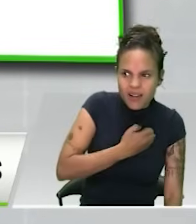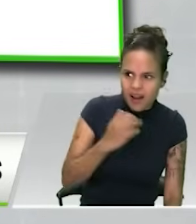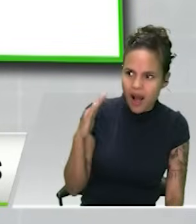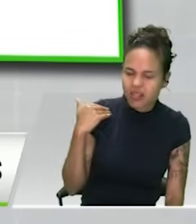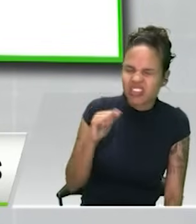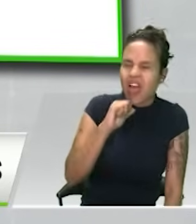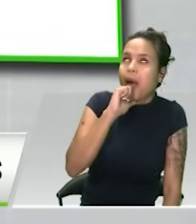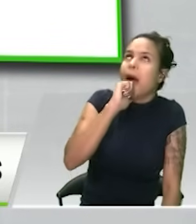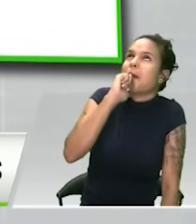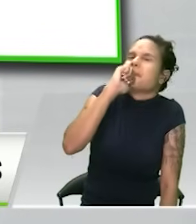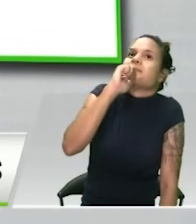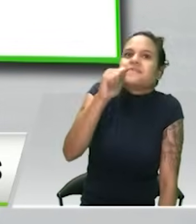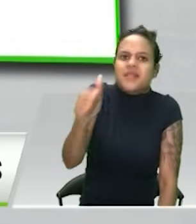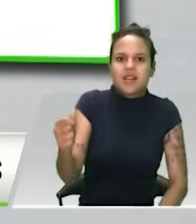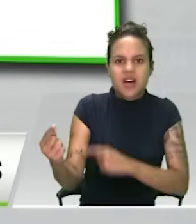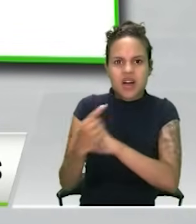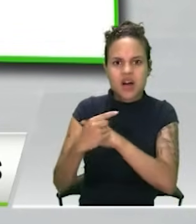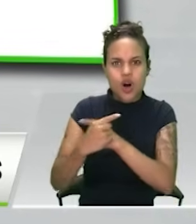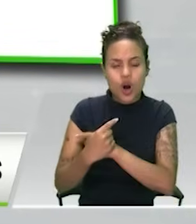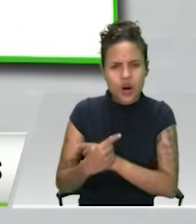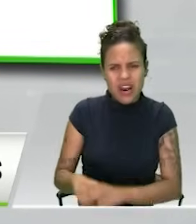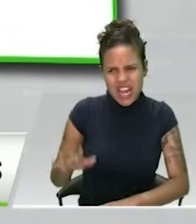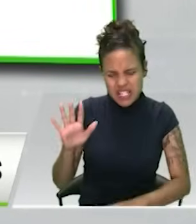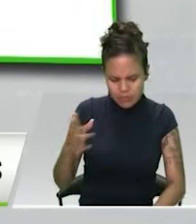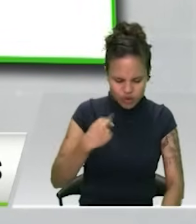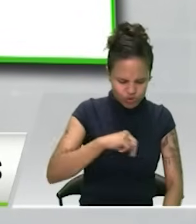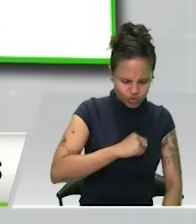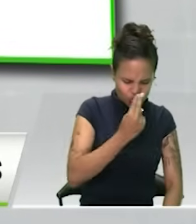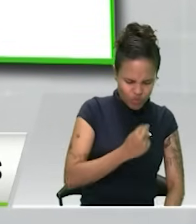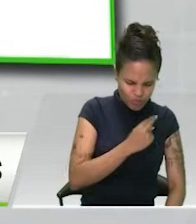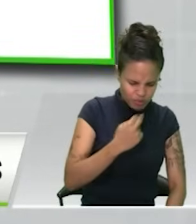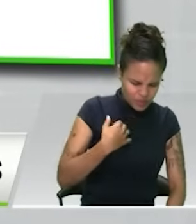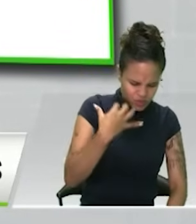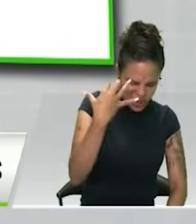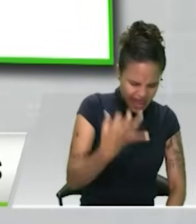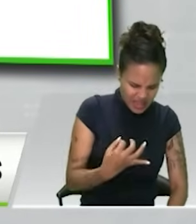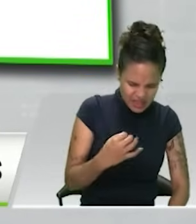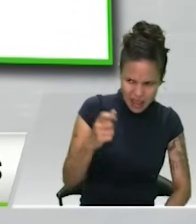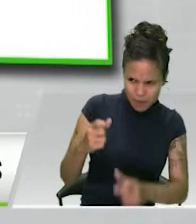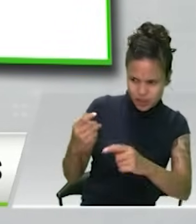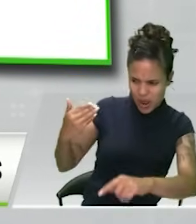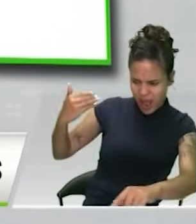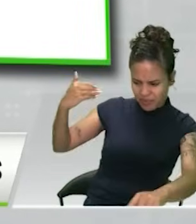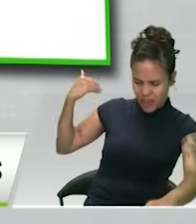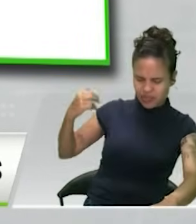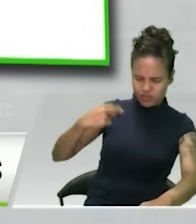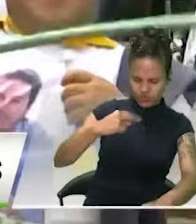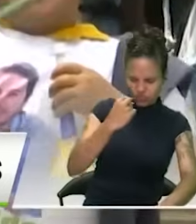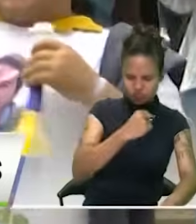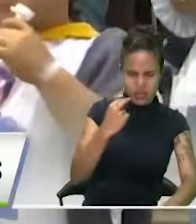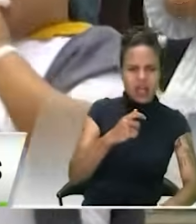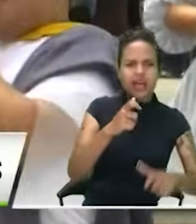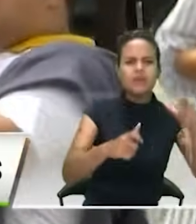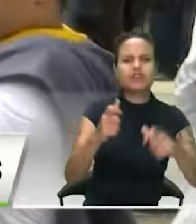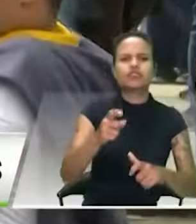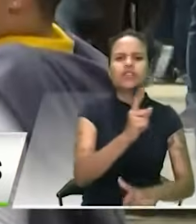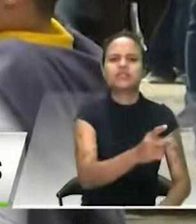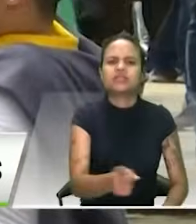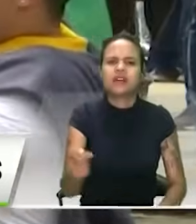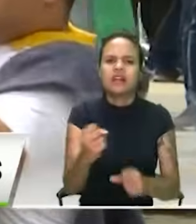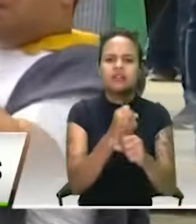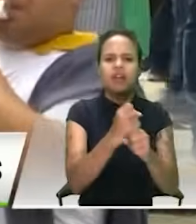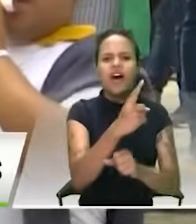Se superará con mística, compromiso y ética de los que nos precedieron y 100.000 colaboradores hoy. Ni